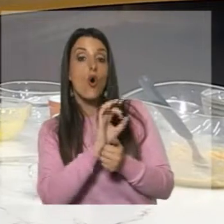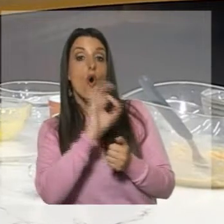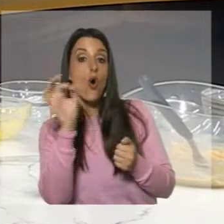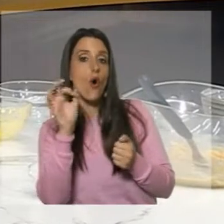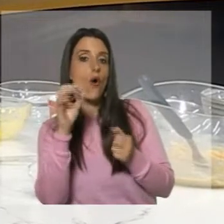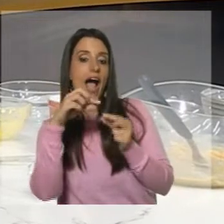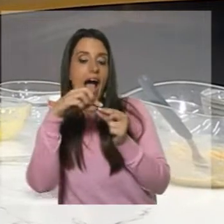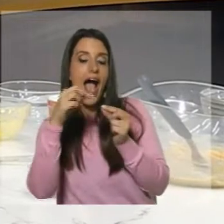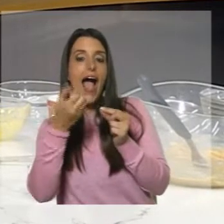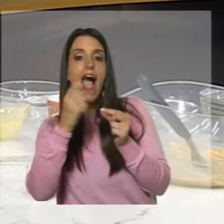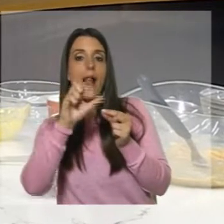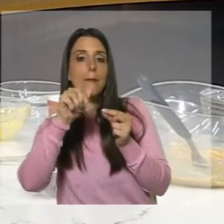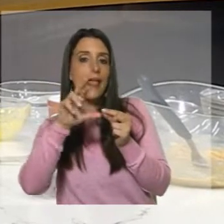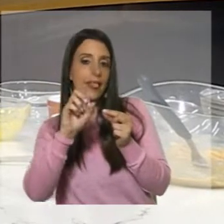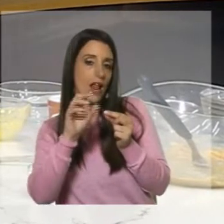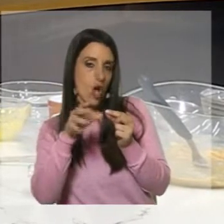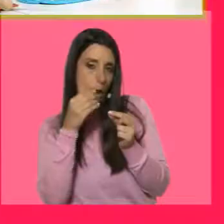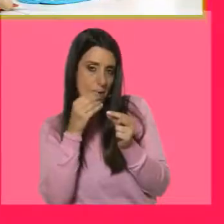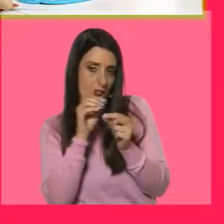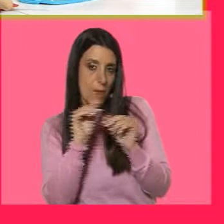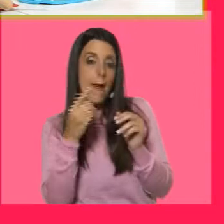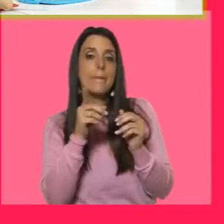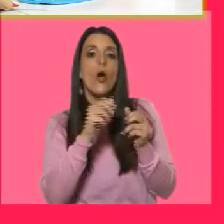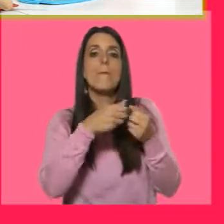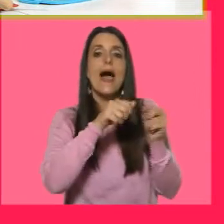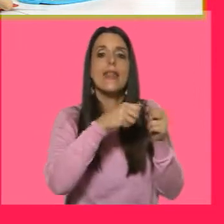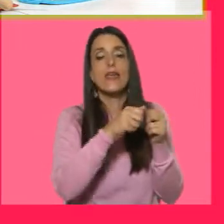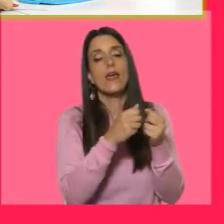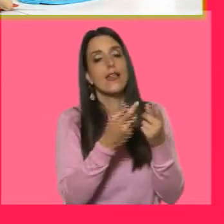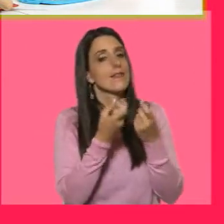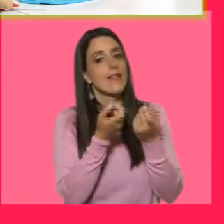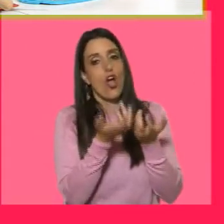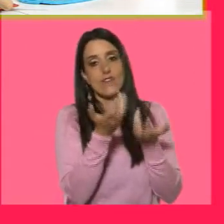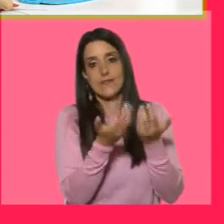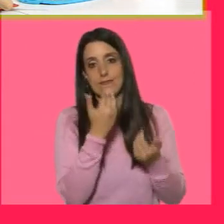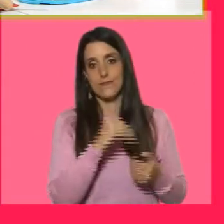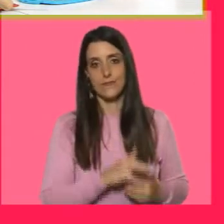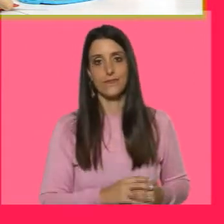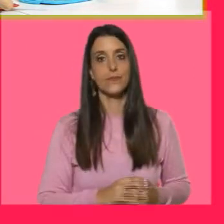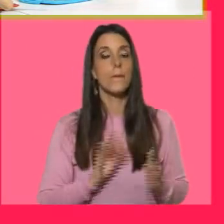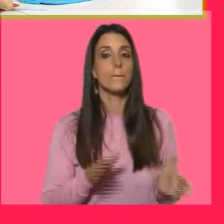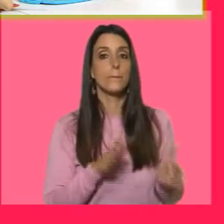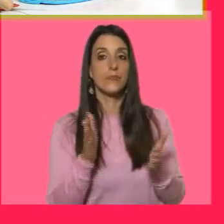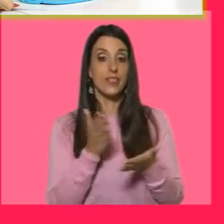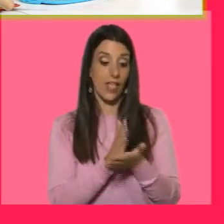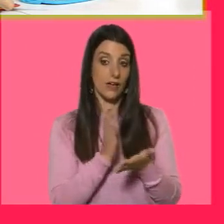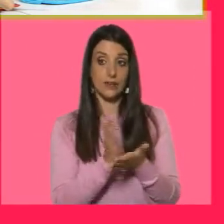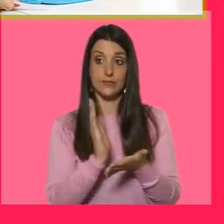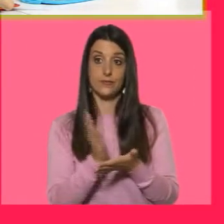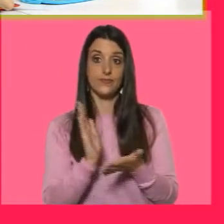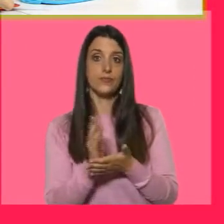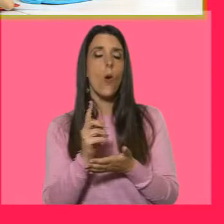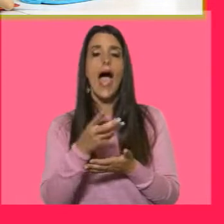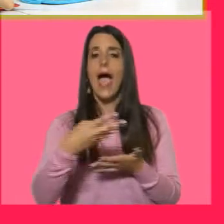Bien, sí. Inclusive para comerlas también, pero el maní crudo no, viste que sí, necesitamos claro, darle. Sí. No, crudo no. Lo vamos a trocear, pero no que te quede como una